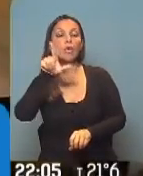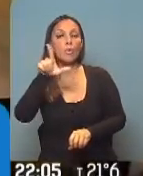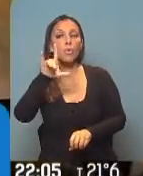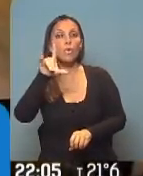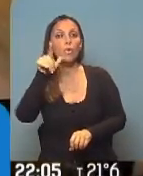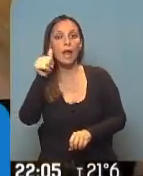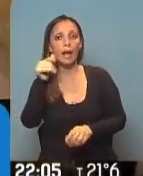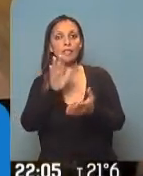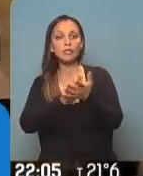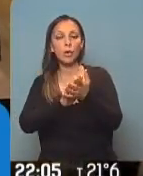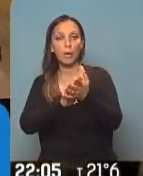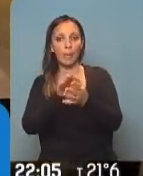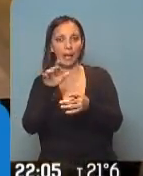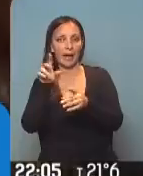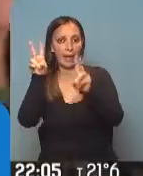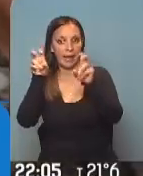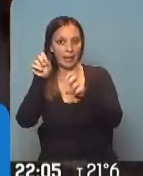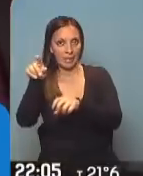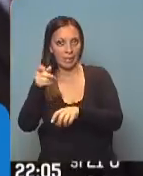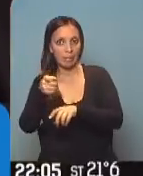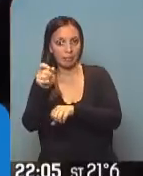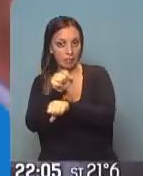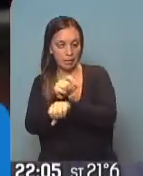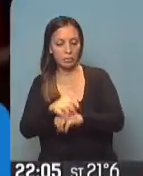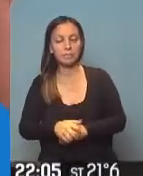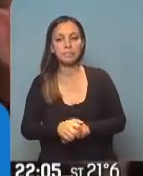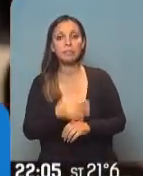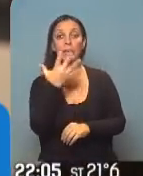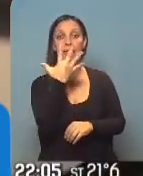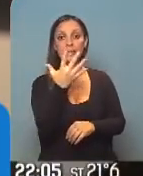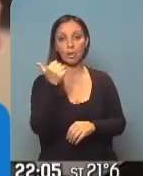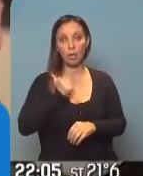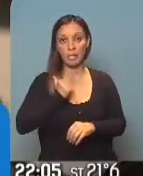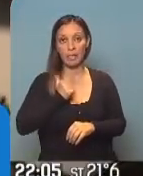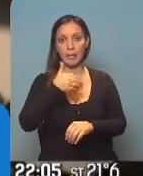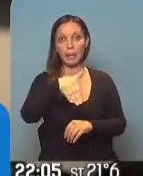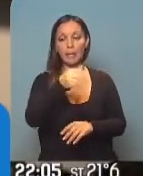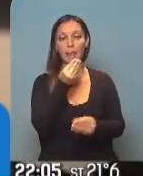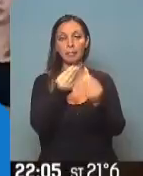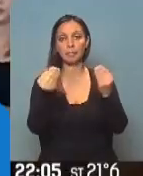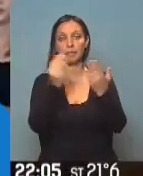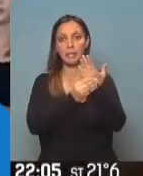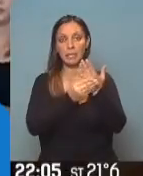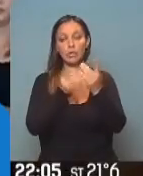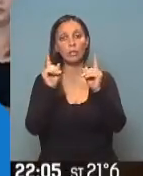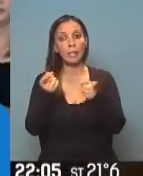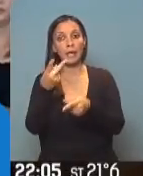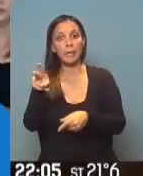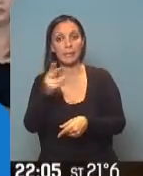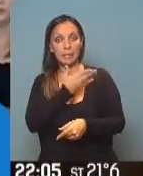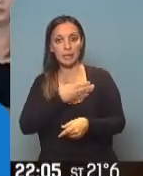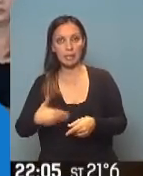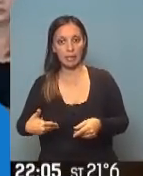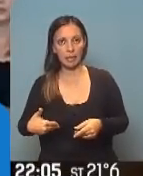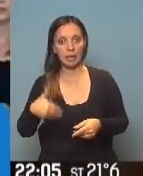la causa del lavallato. En tanto, 5 militares serán ministros, además del vicepresidente, el general